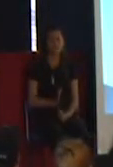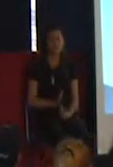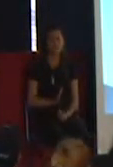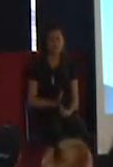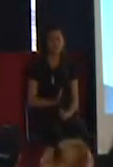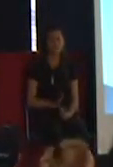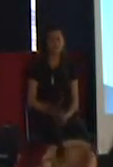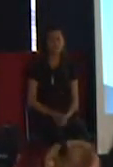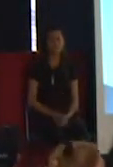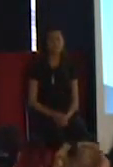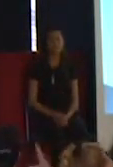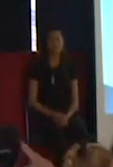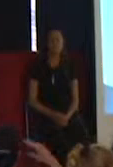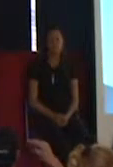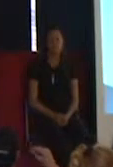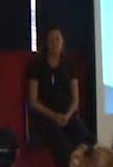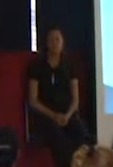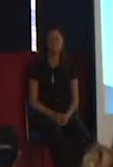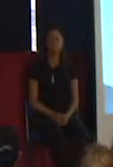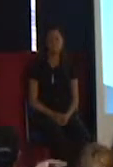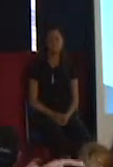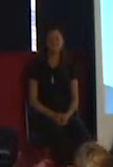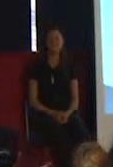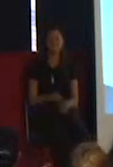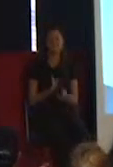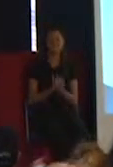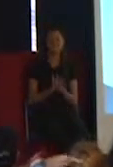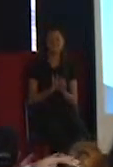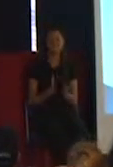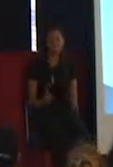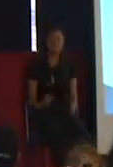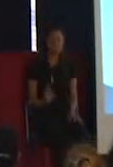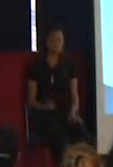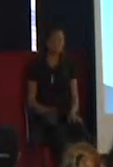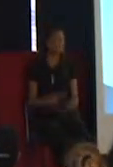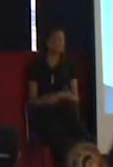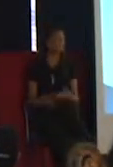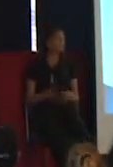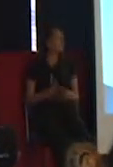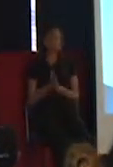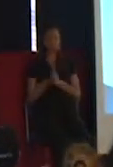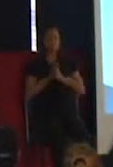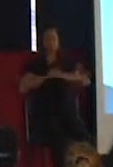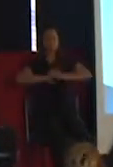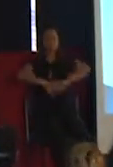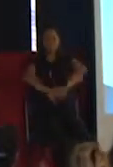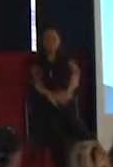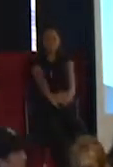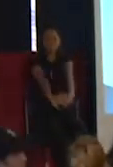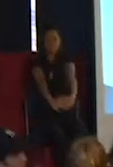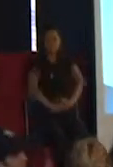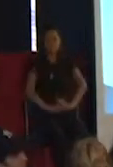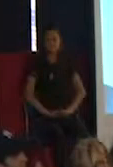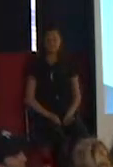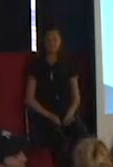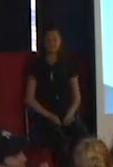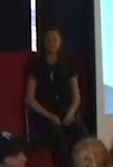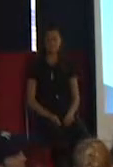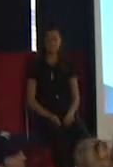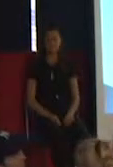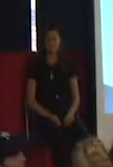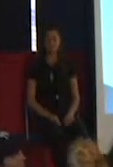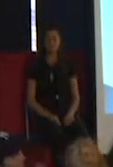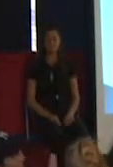Entonces, ¿qué tienen que hacer ellos? Crear los software necesarios, ¿sí? Para